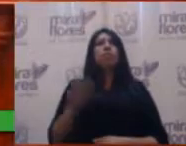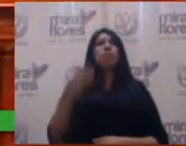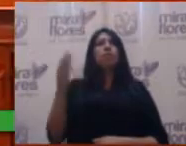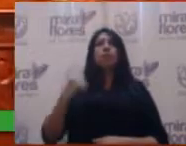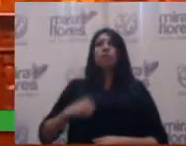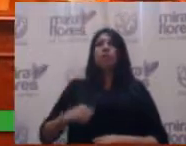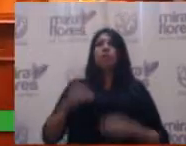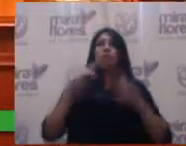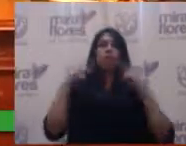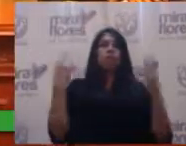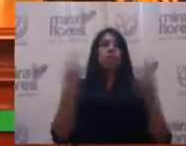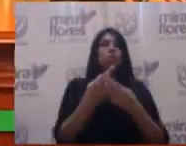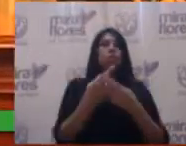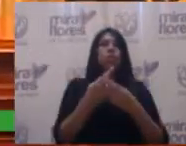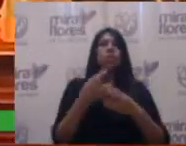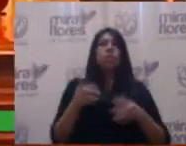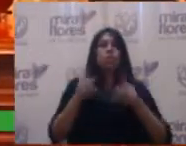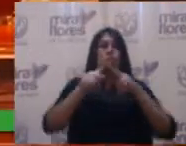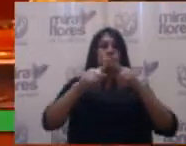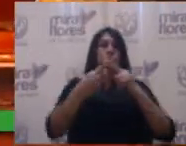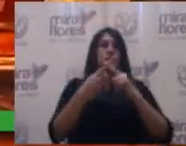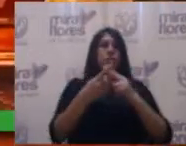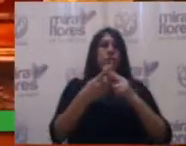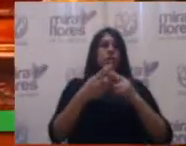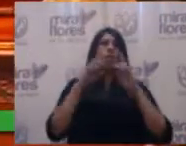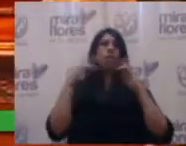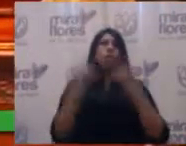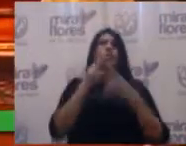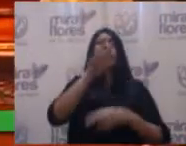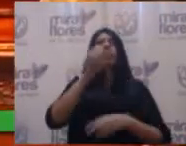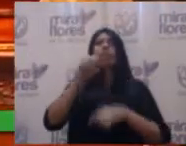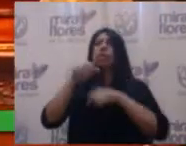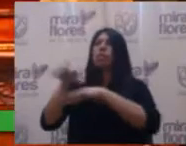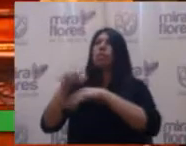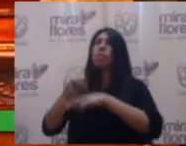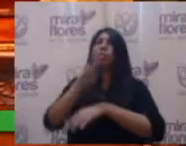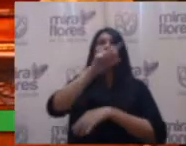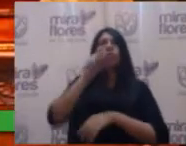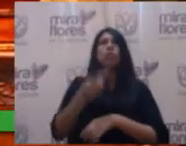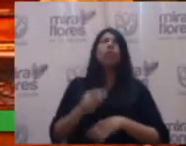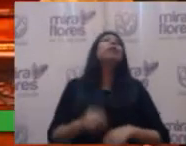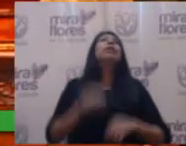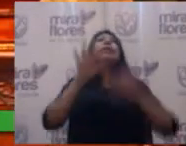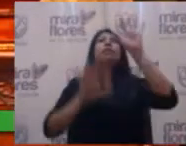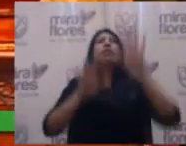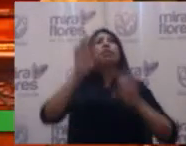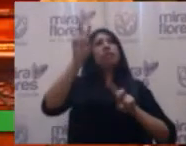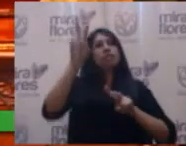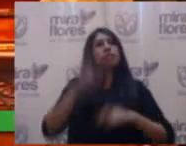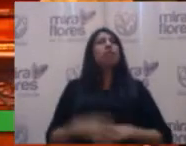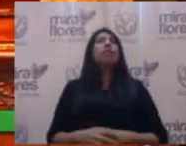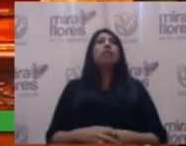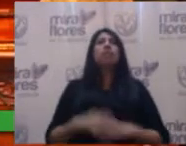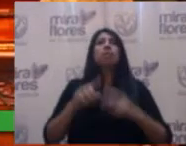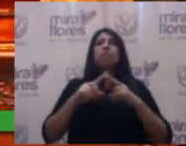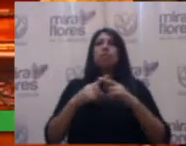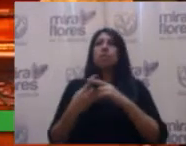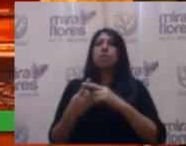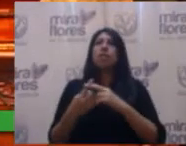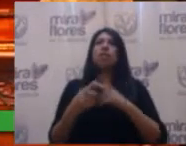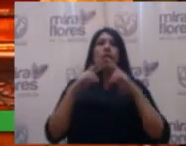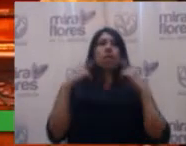quórum reglamentario damos por instalada la sesión. Hoy es 20 de julio del año 2017. Tenemos el quórum reglamentario y vamos a